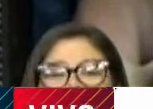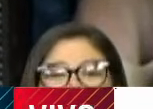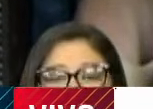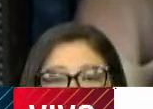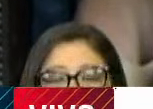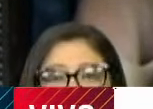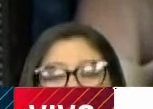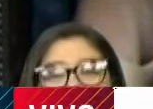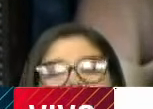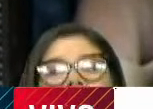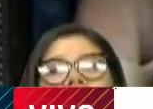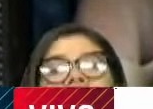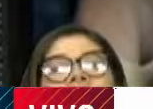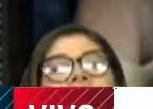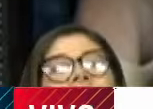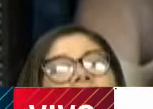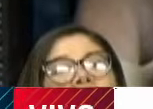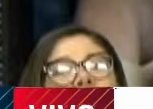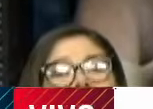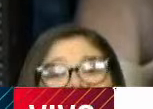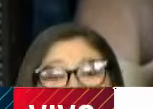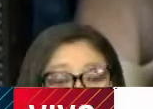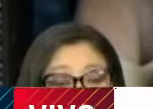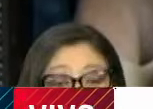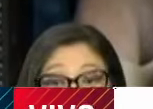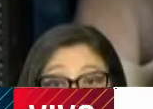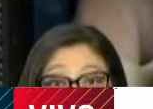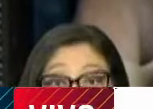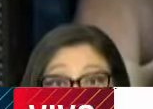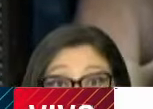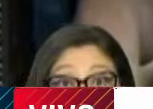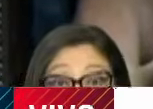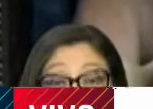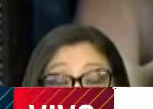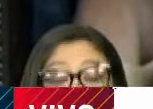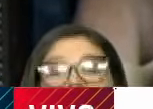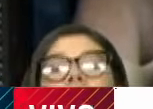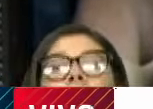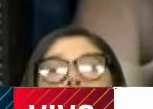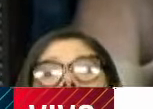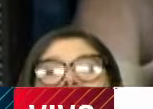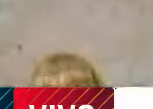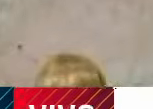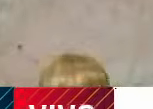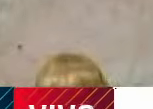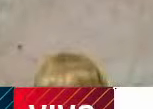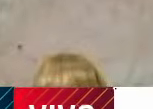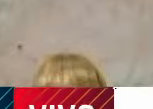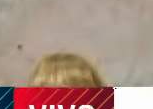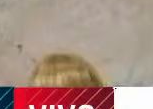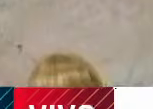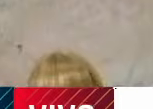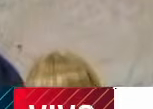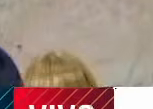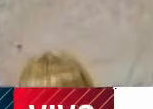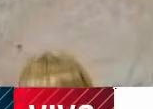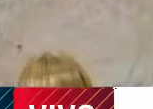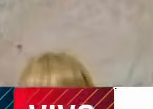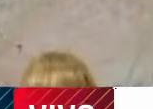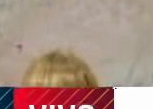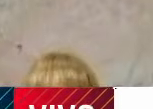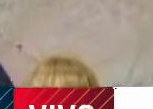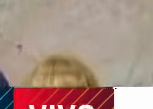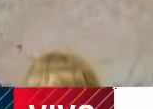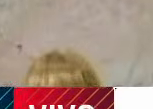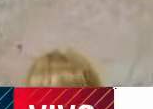días previos, incluso apenas giró el proyecto a diputados, la oposición estaba construyendo una mayoría para poder hacerlo y